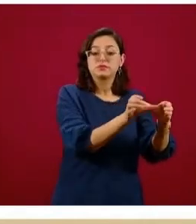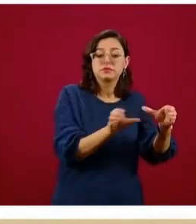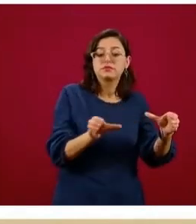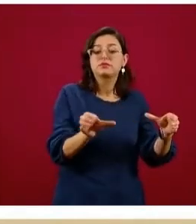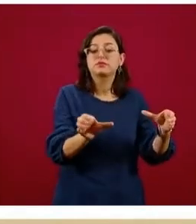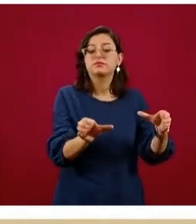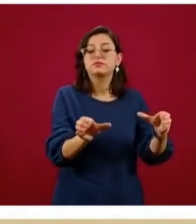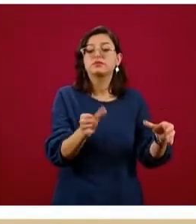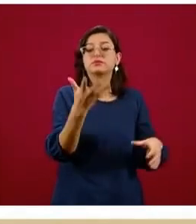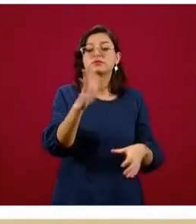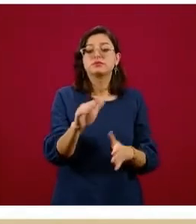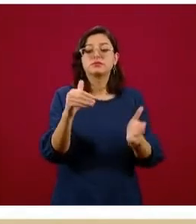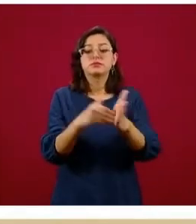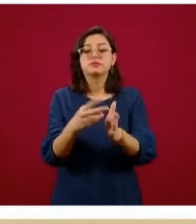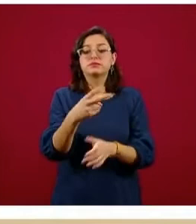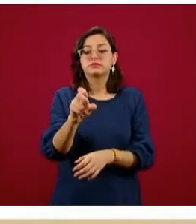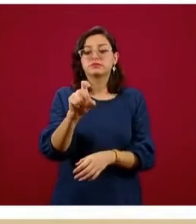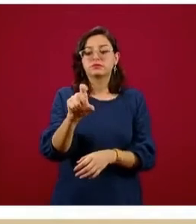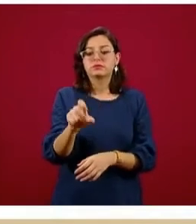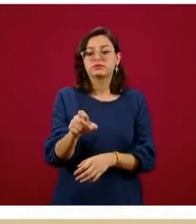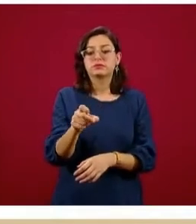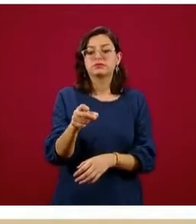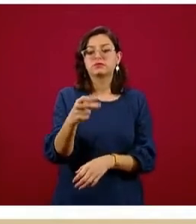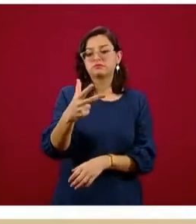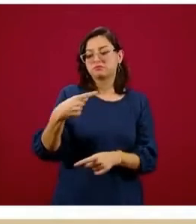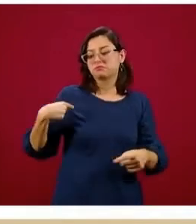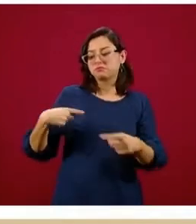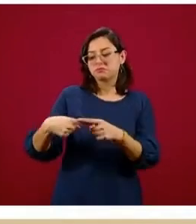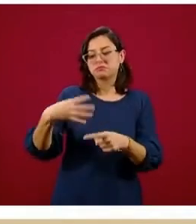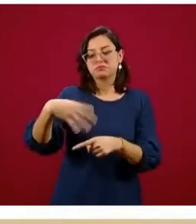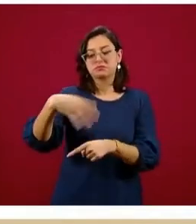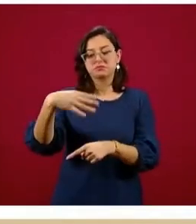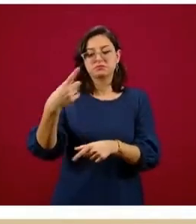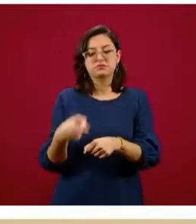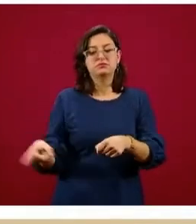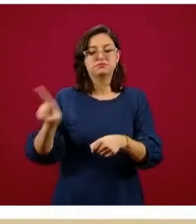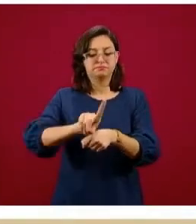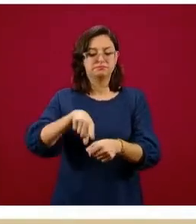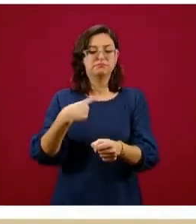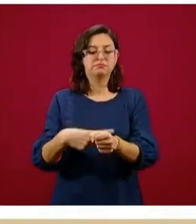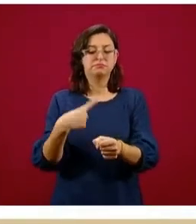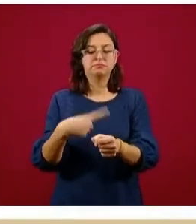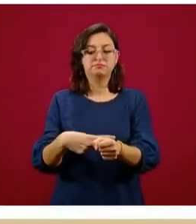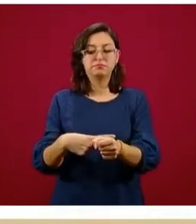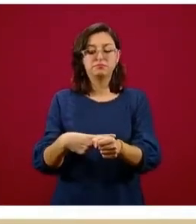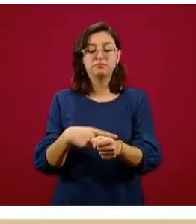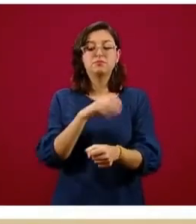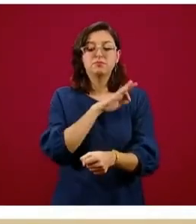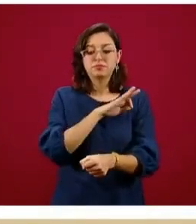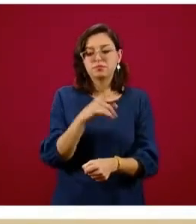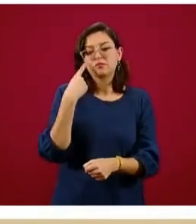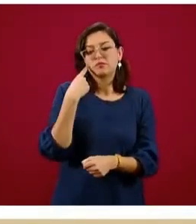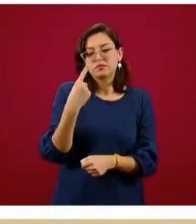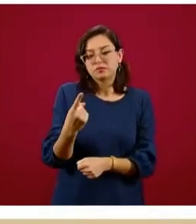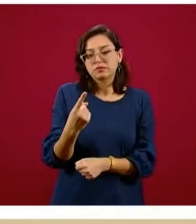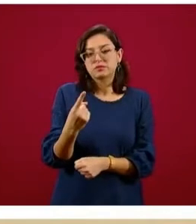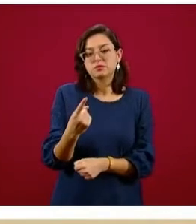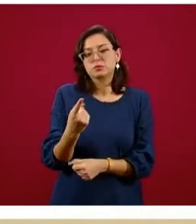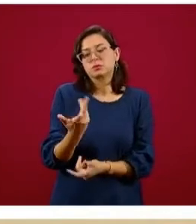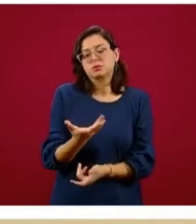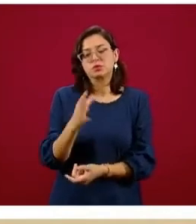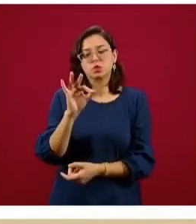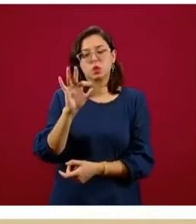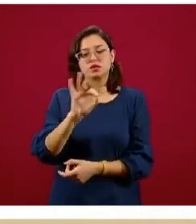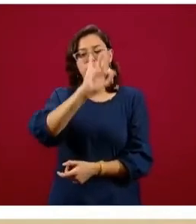10.238 son las que iniciaron con signos y síntomas en los últimos 14 días. Seguimos viendo que es poco menos de la